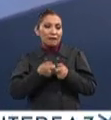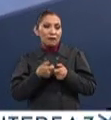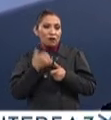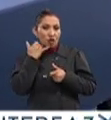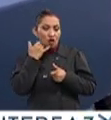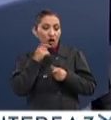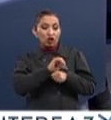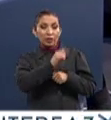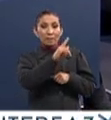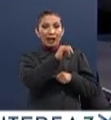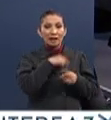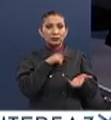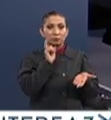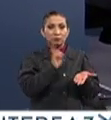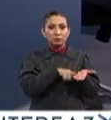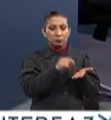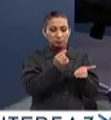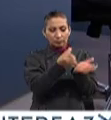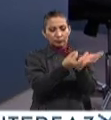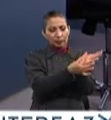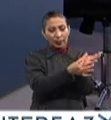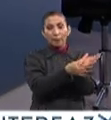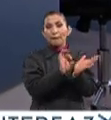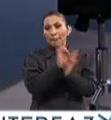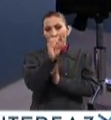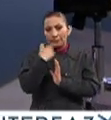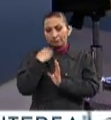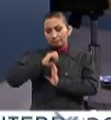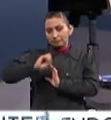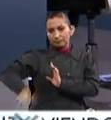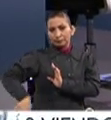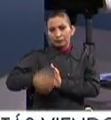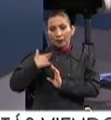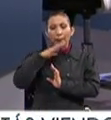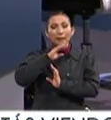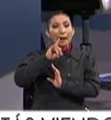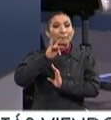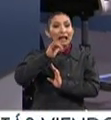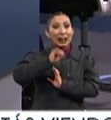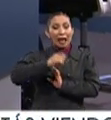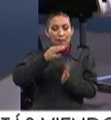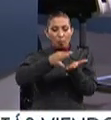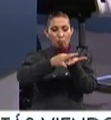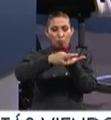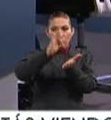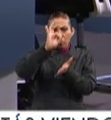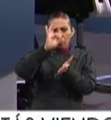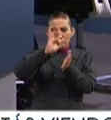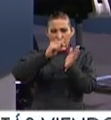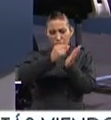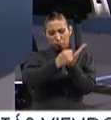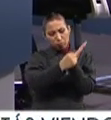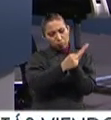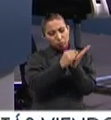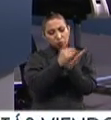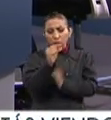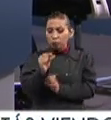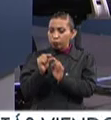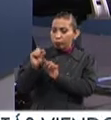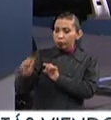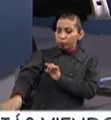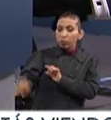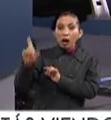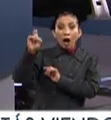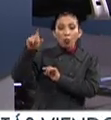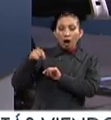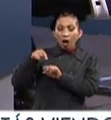las famosas pilas de botón. Por ejemplo, si nosotros desechamos inadecuadamente una pila de botón y esa pila llega a un cuerpo